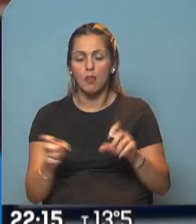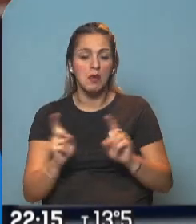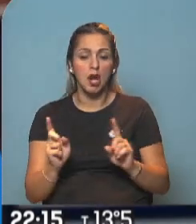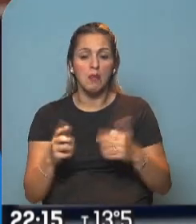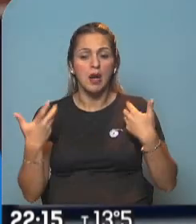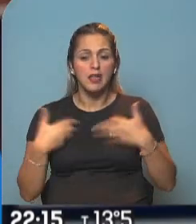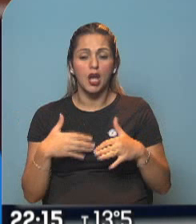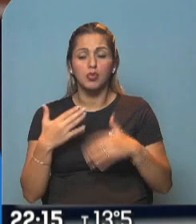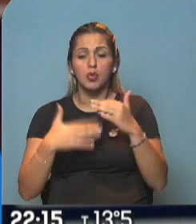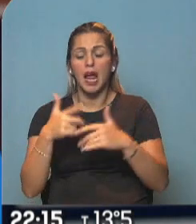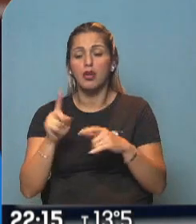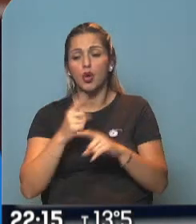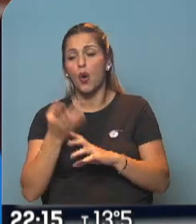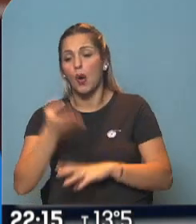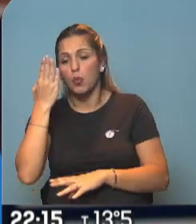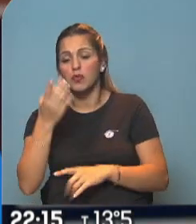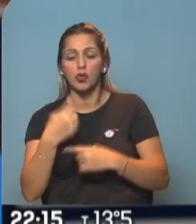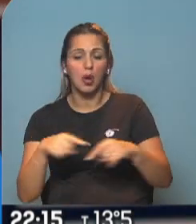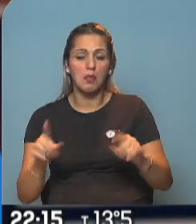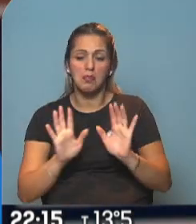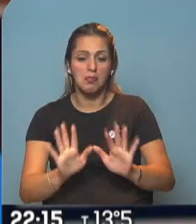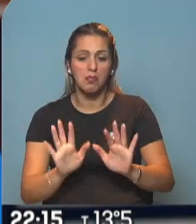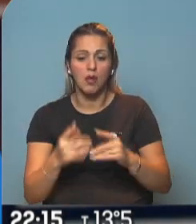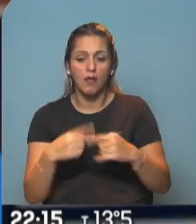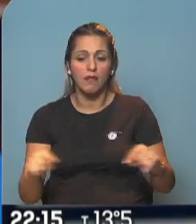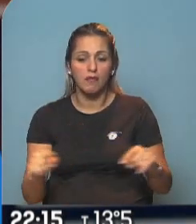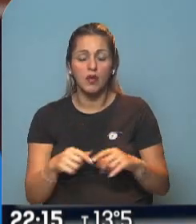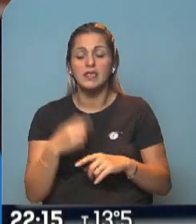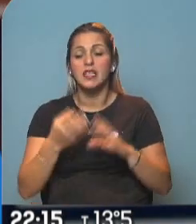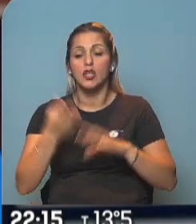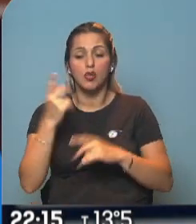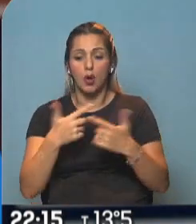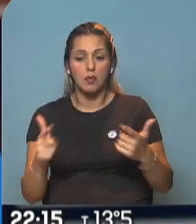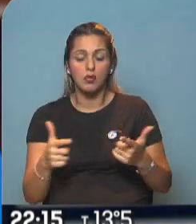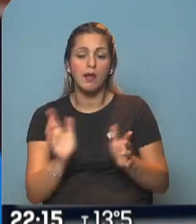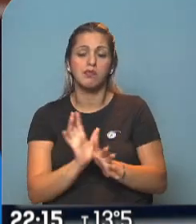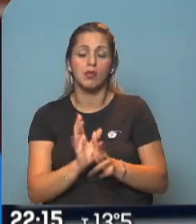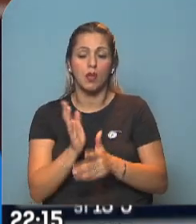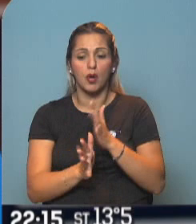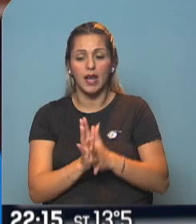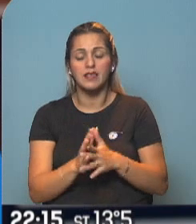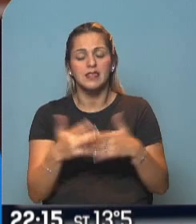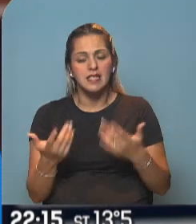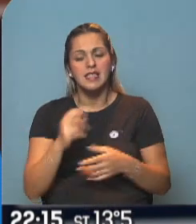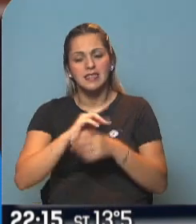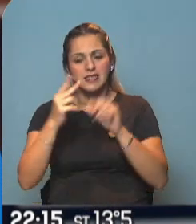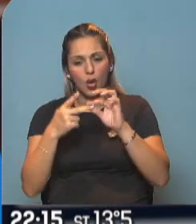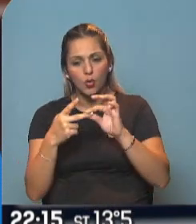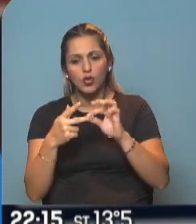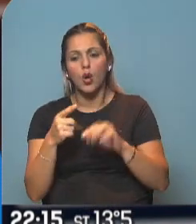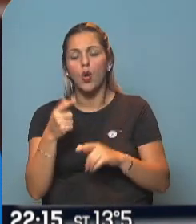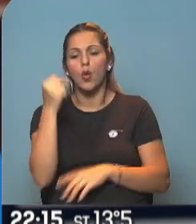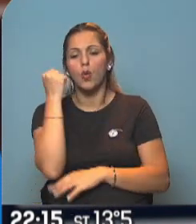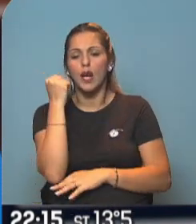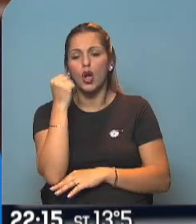dando y no aumentaron esos precios, y con la hiperinflación, si no aumentás, se vuelve gratis. Sí. Y en segundo lugar, toda una economía